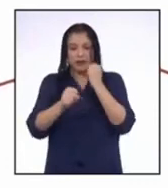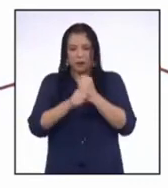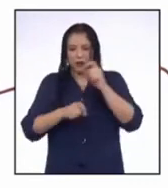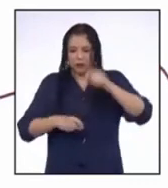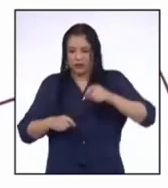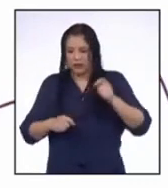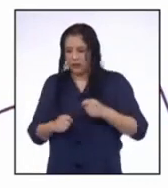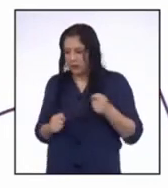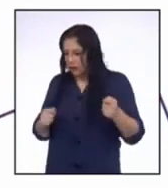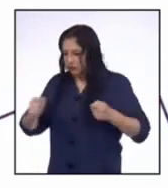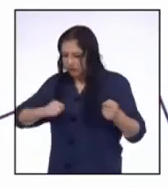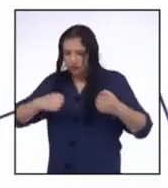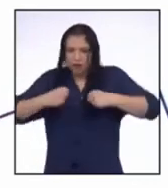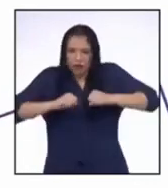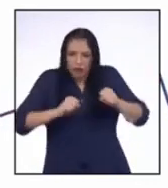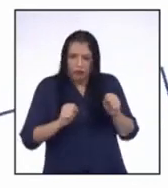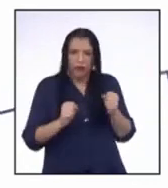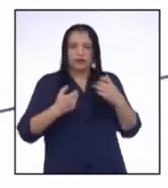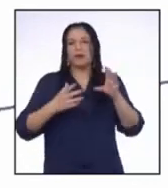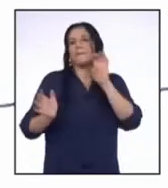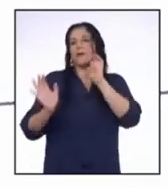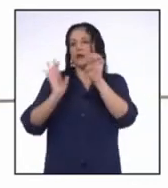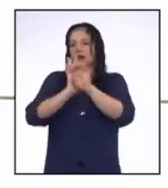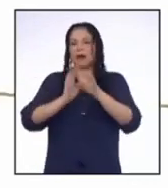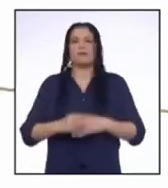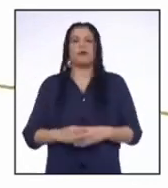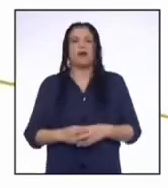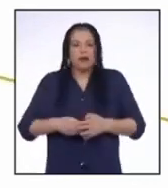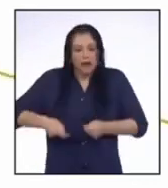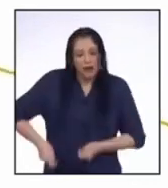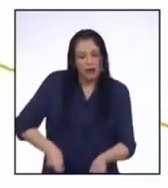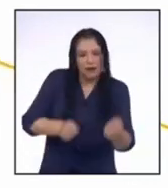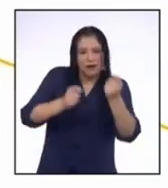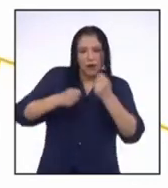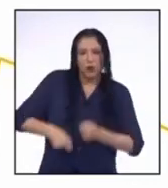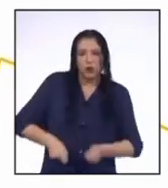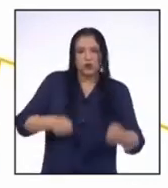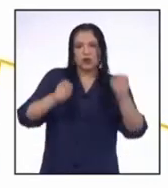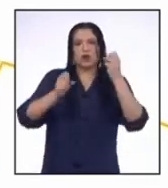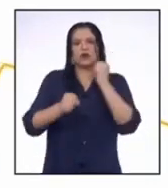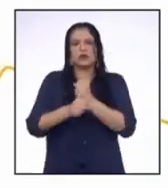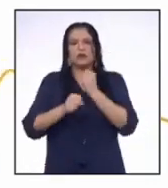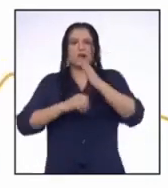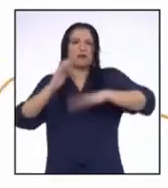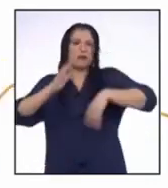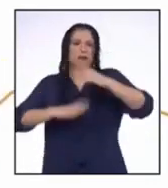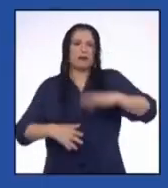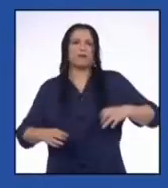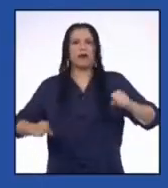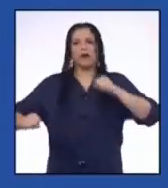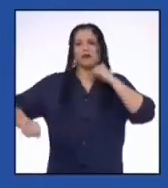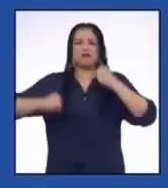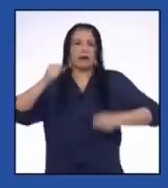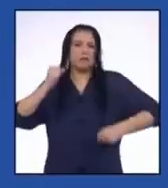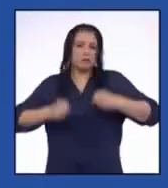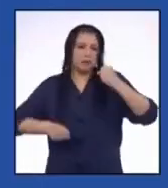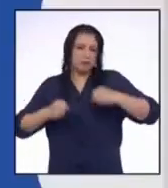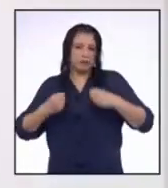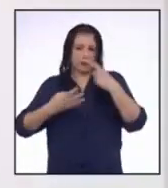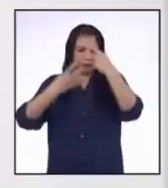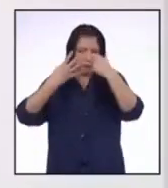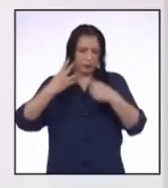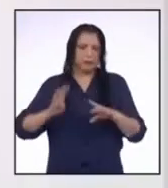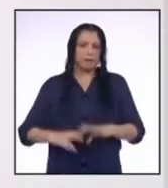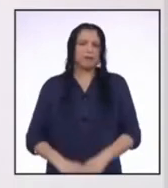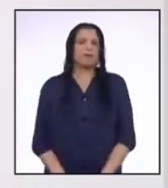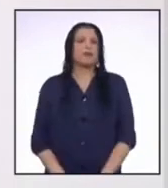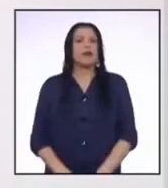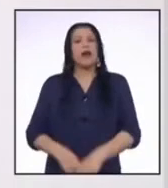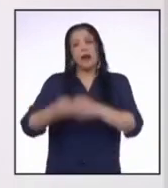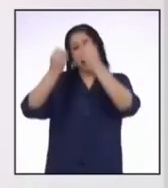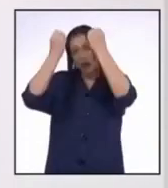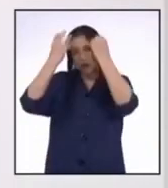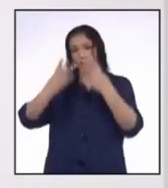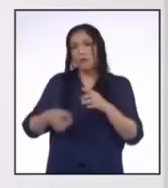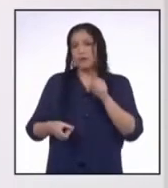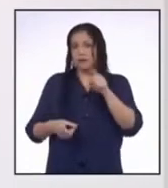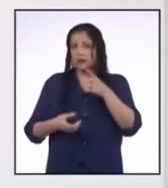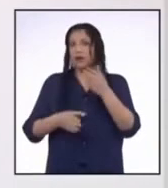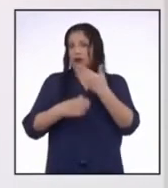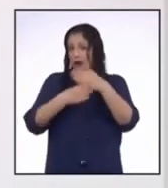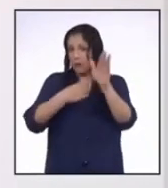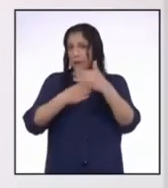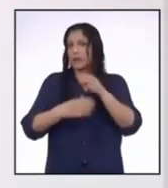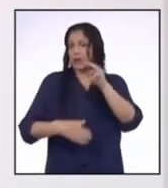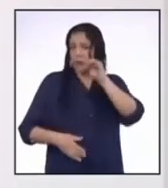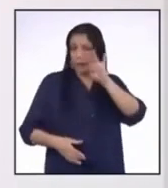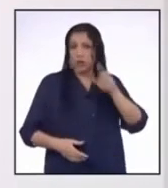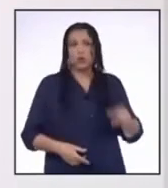requieren gran esfuerzo físico, por ejemplo, agricultores, obreros, atletas. La información que nos acaba de